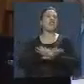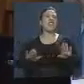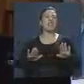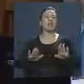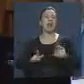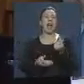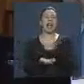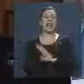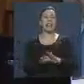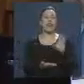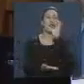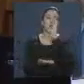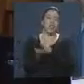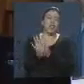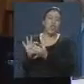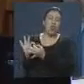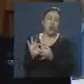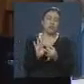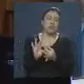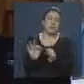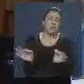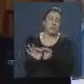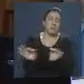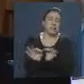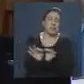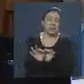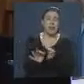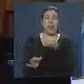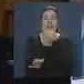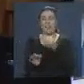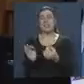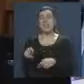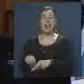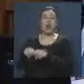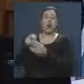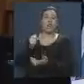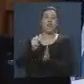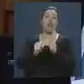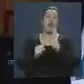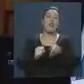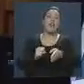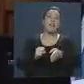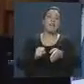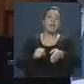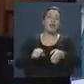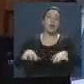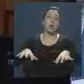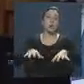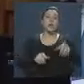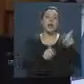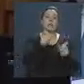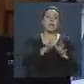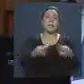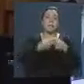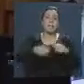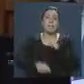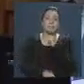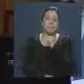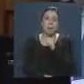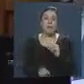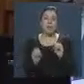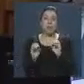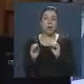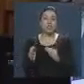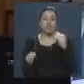buscando todos los argumentos imaginables. Decían que estos recursos debían dedicarse a los alumnos más vulnerables en la